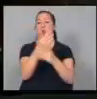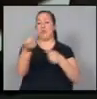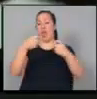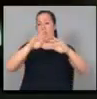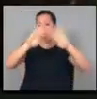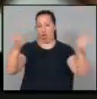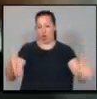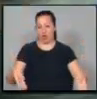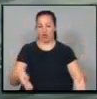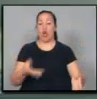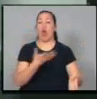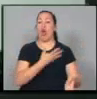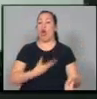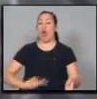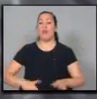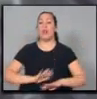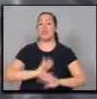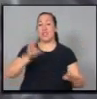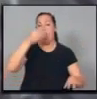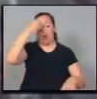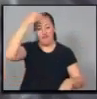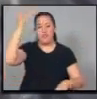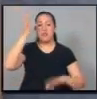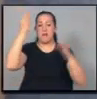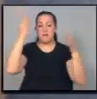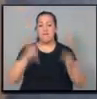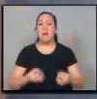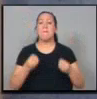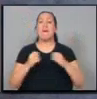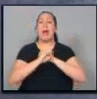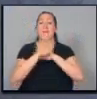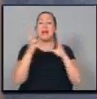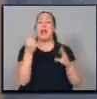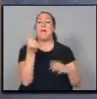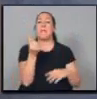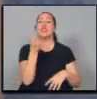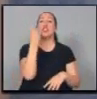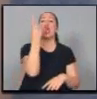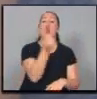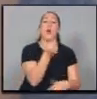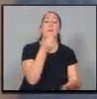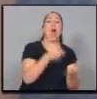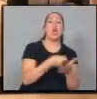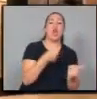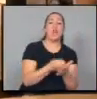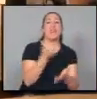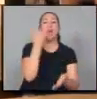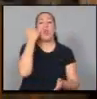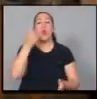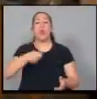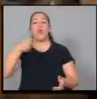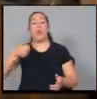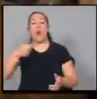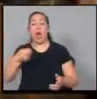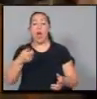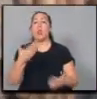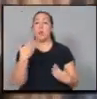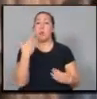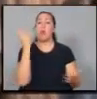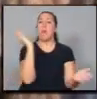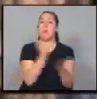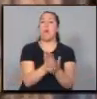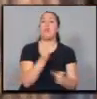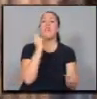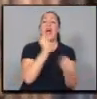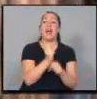El gobierno oficializó la medida para transparentar los precios de compras al contado y en cuotas. Prevé multas de hasta 5 millones